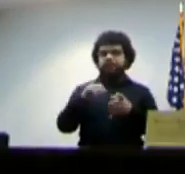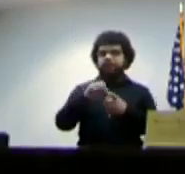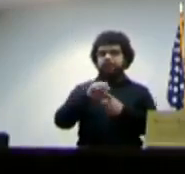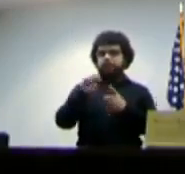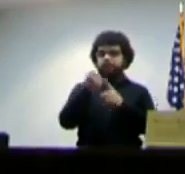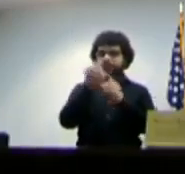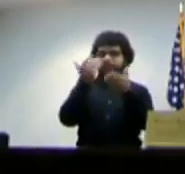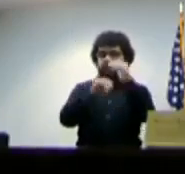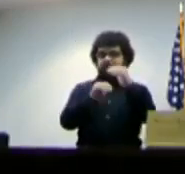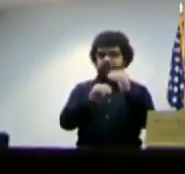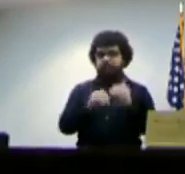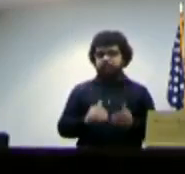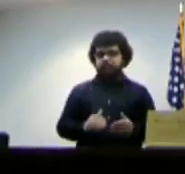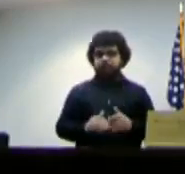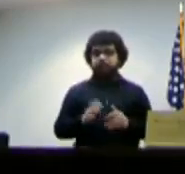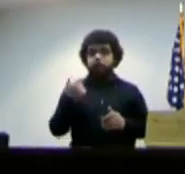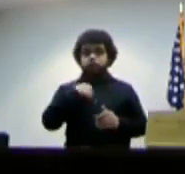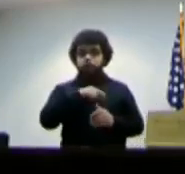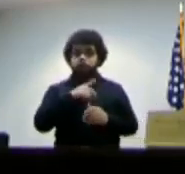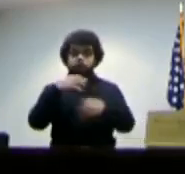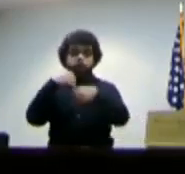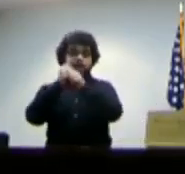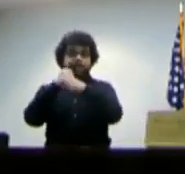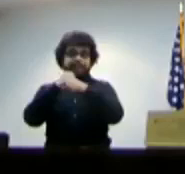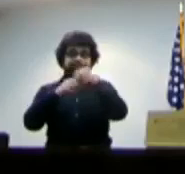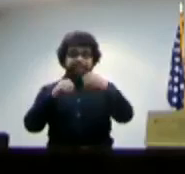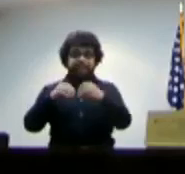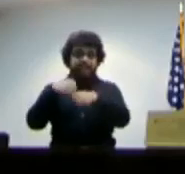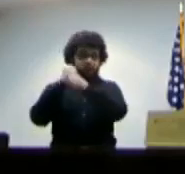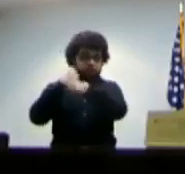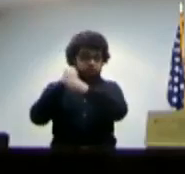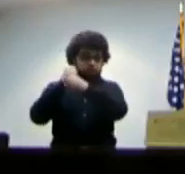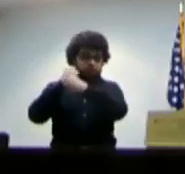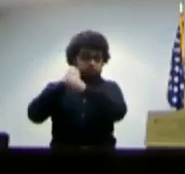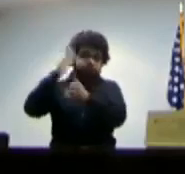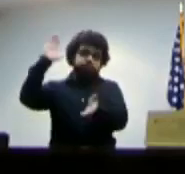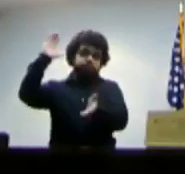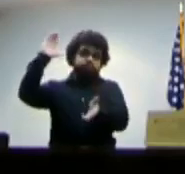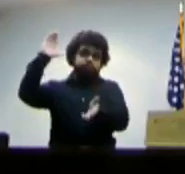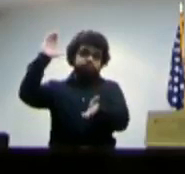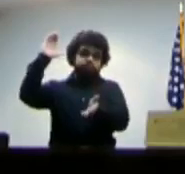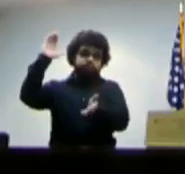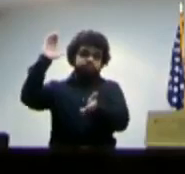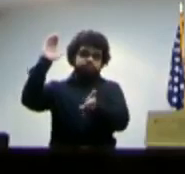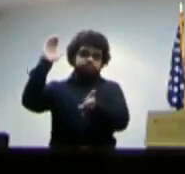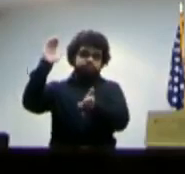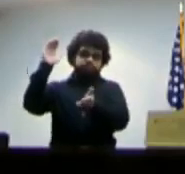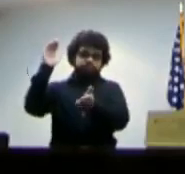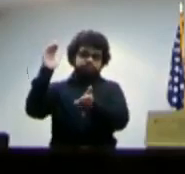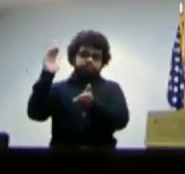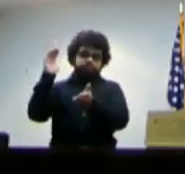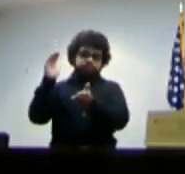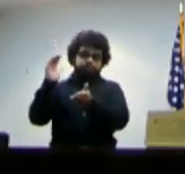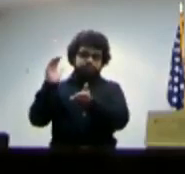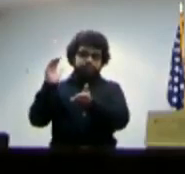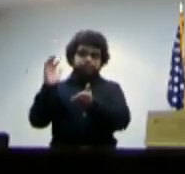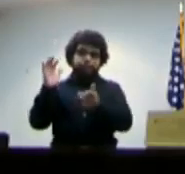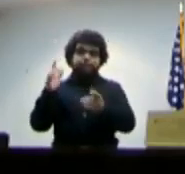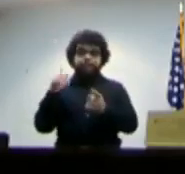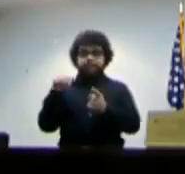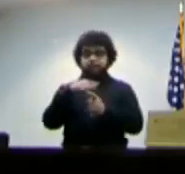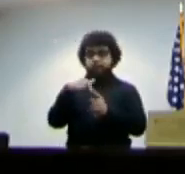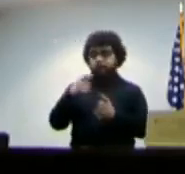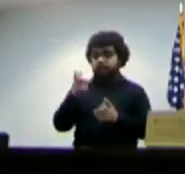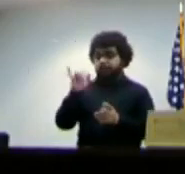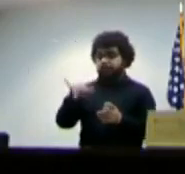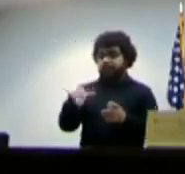bajamos carga, se limita la carga, que es el término que yo utilizo, y al bajar la carga nosotros tenemos que poner en servicio el